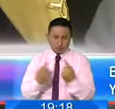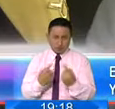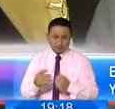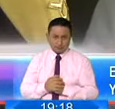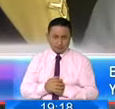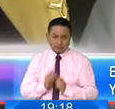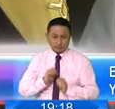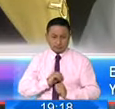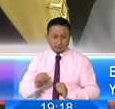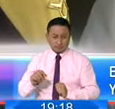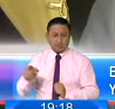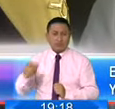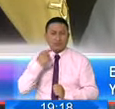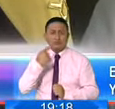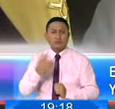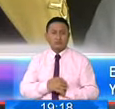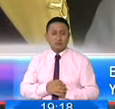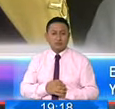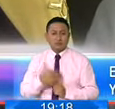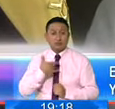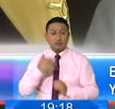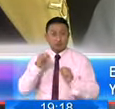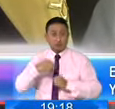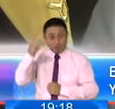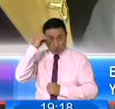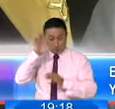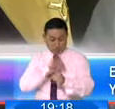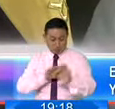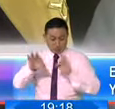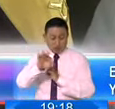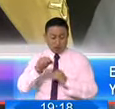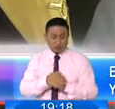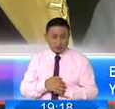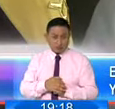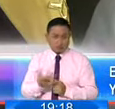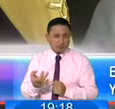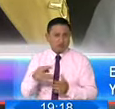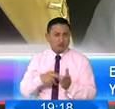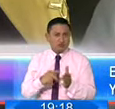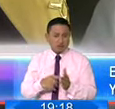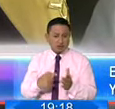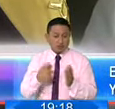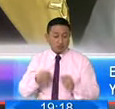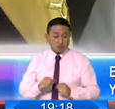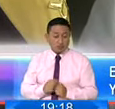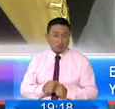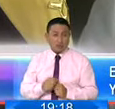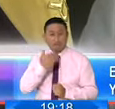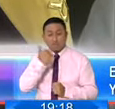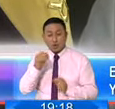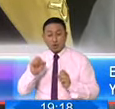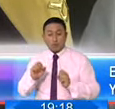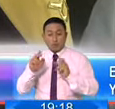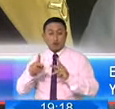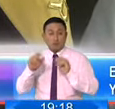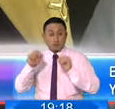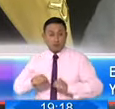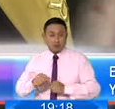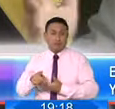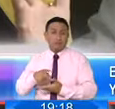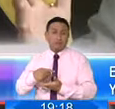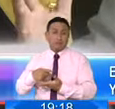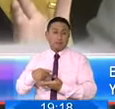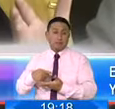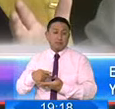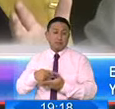a ofrecernos sustitución de deuda. Eso quiere decir conseguir mejores oportunidades para